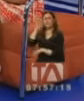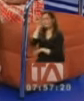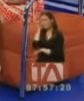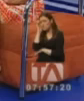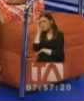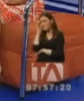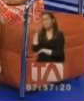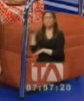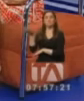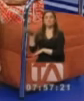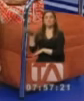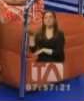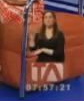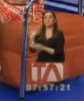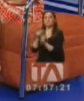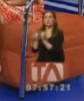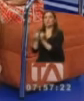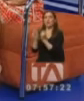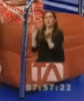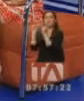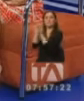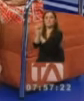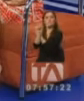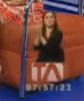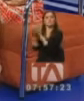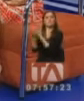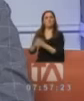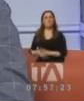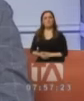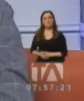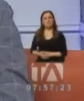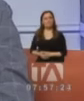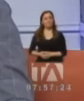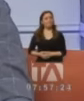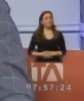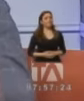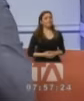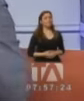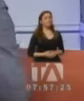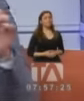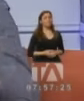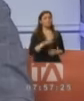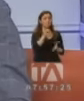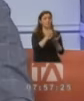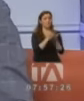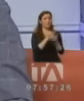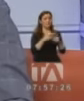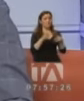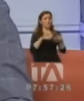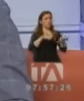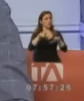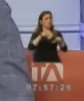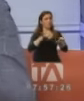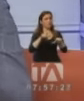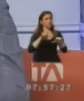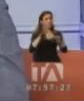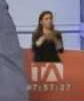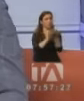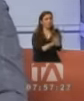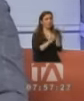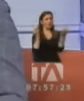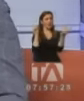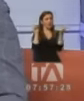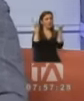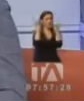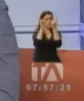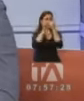preocupada por dónde van a pasar estos Quito Cables? En efecto, hay innumerables proyectos de cables, de góndolas que pasan por encima de